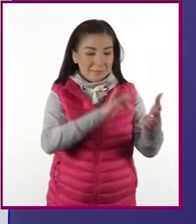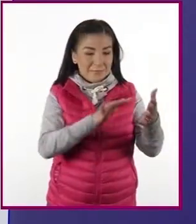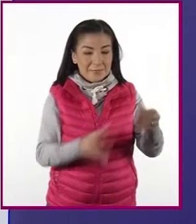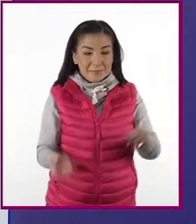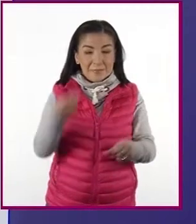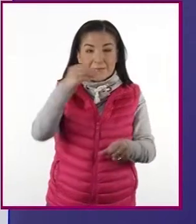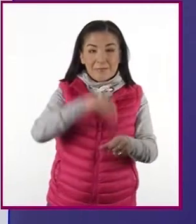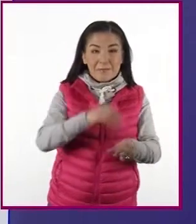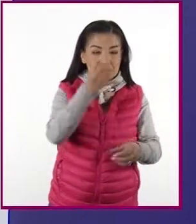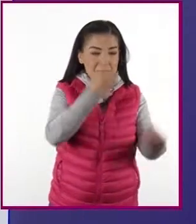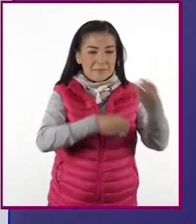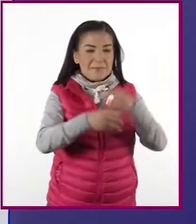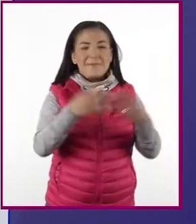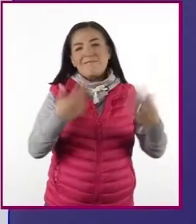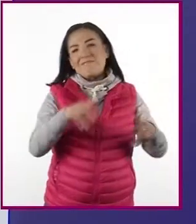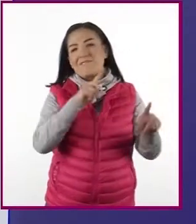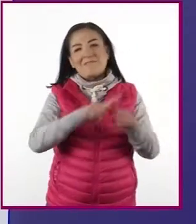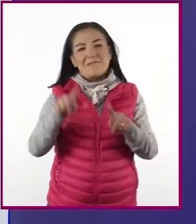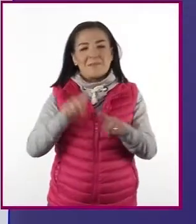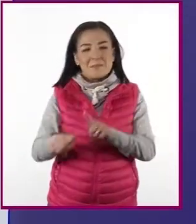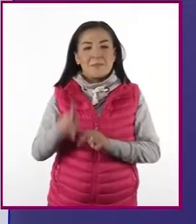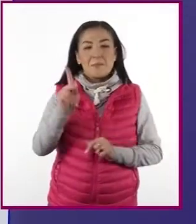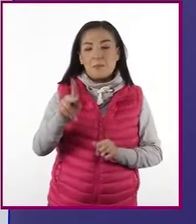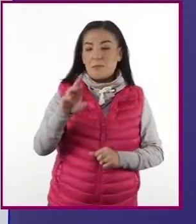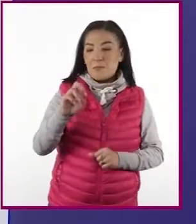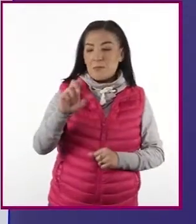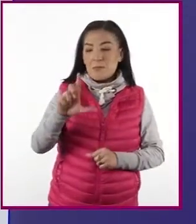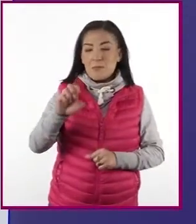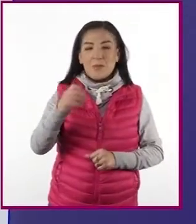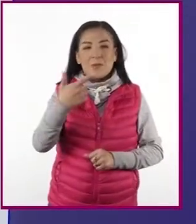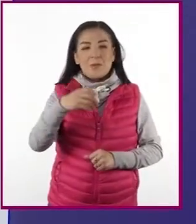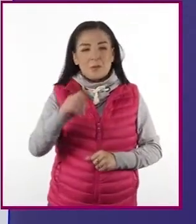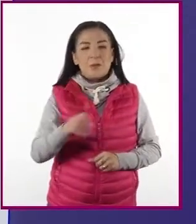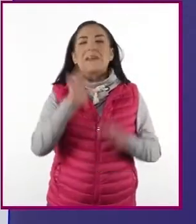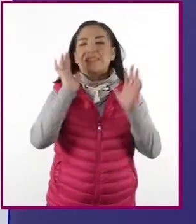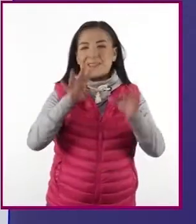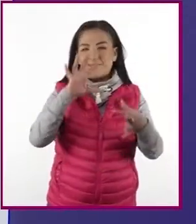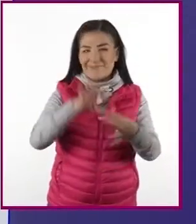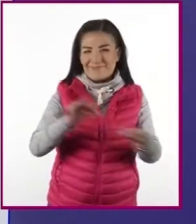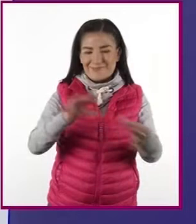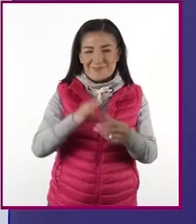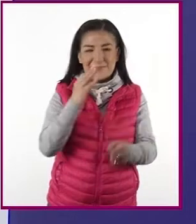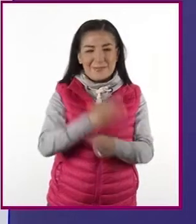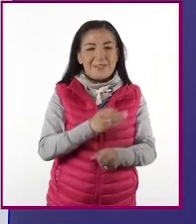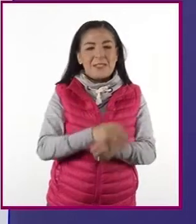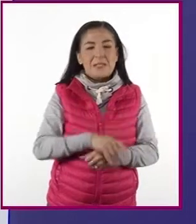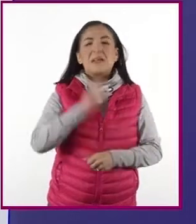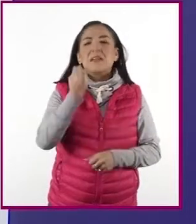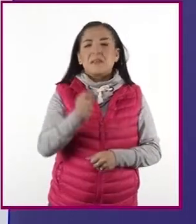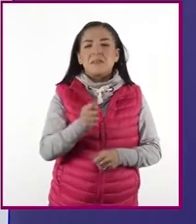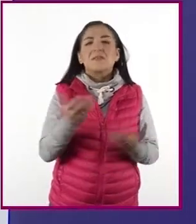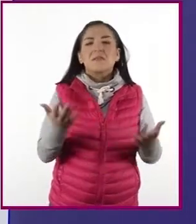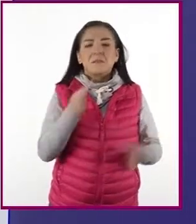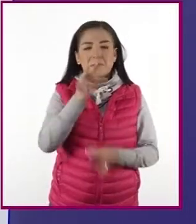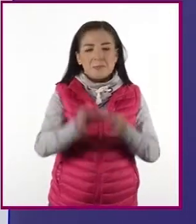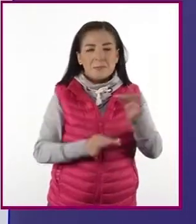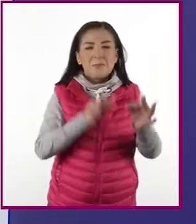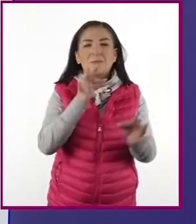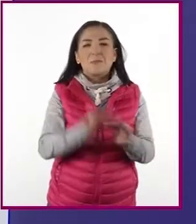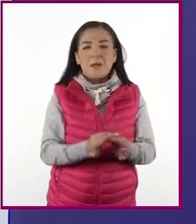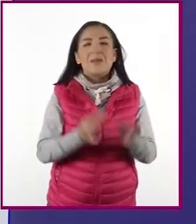el prólogo, como ya lo mencionamos, cumple, entre otras, la función de explicar qué